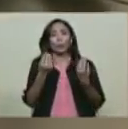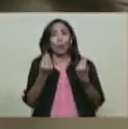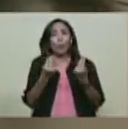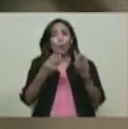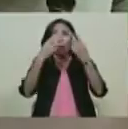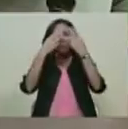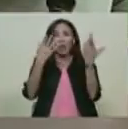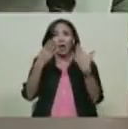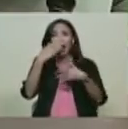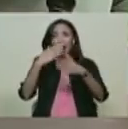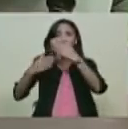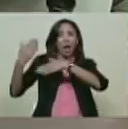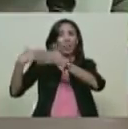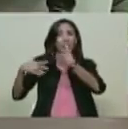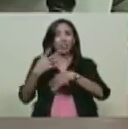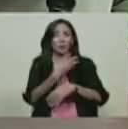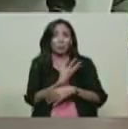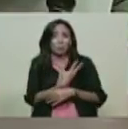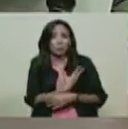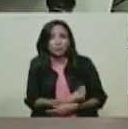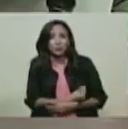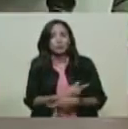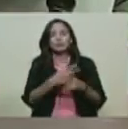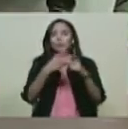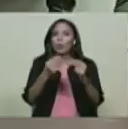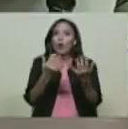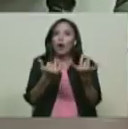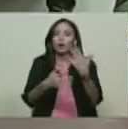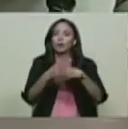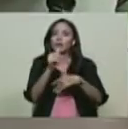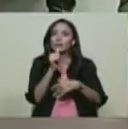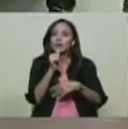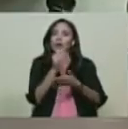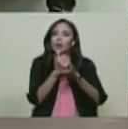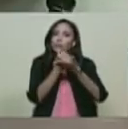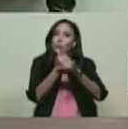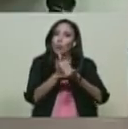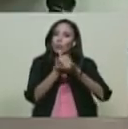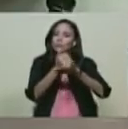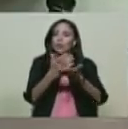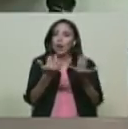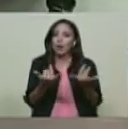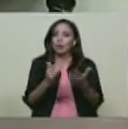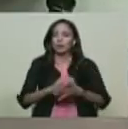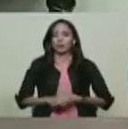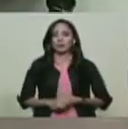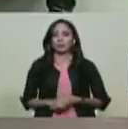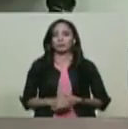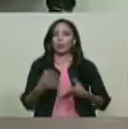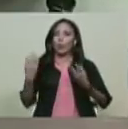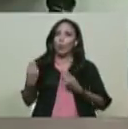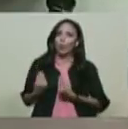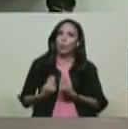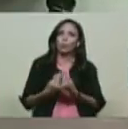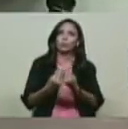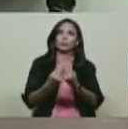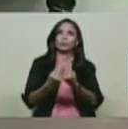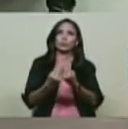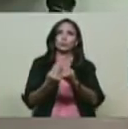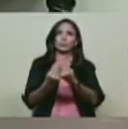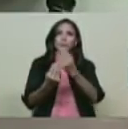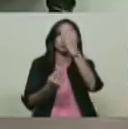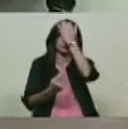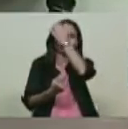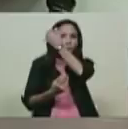estuvo cuando gobernaba la oligarquía. Este pueblo tiene quien lo proteja, quien lo ame, quien lo acompañe. Sabe la